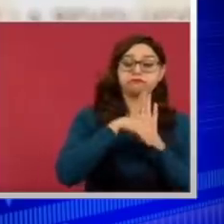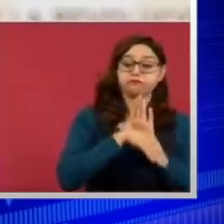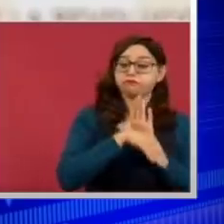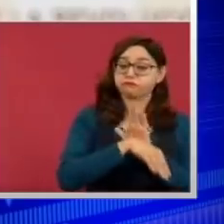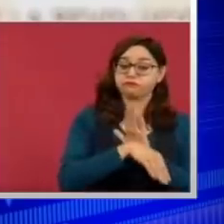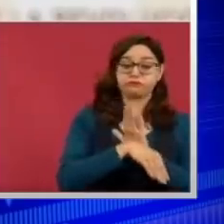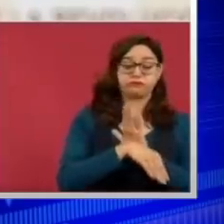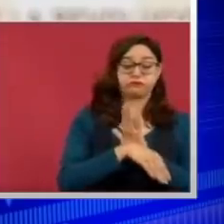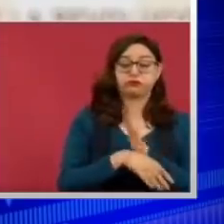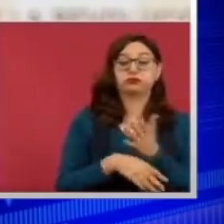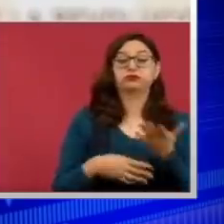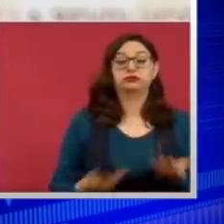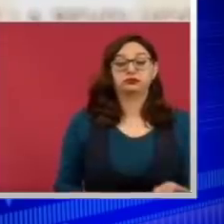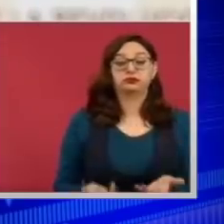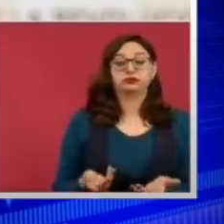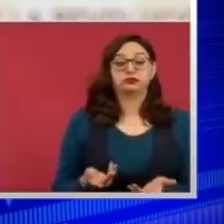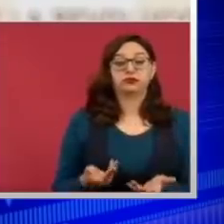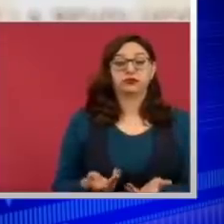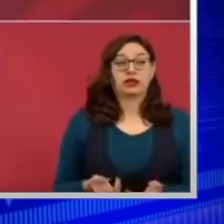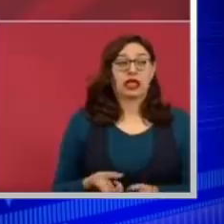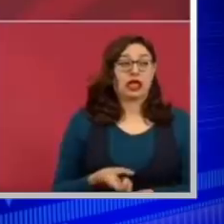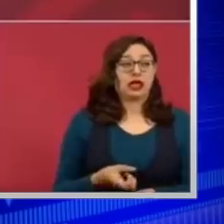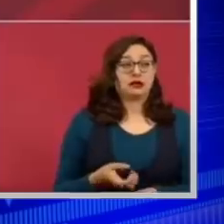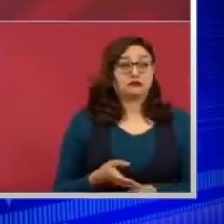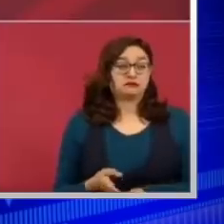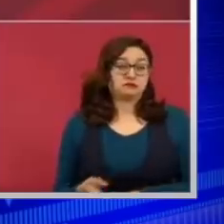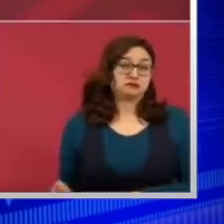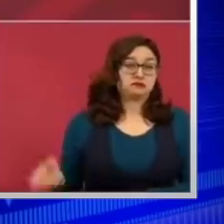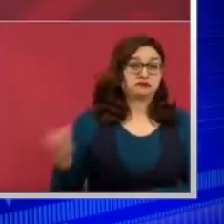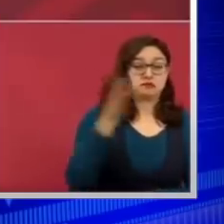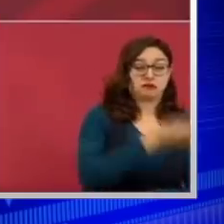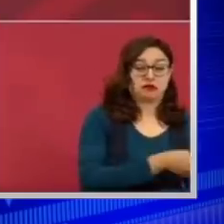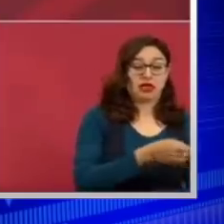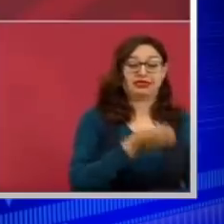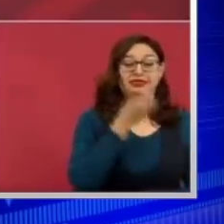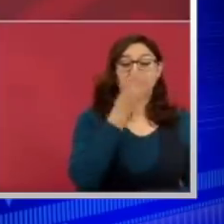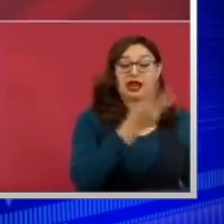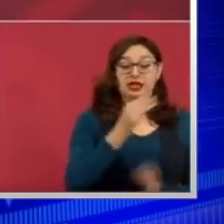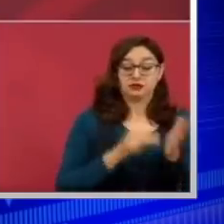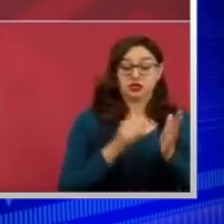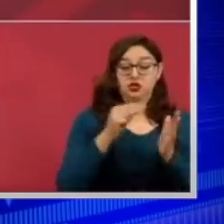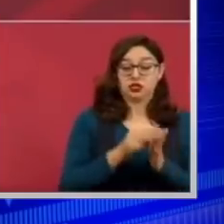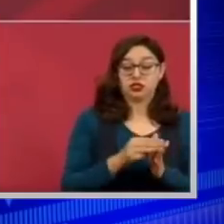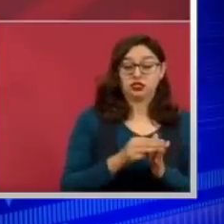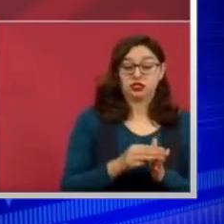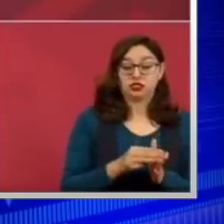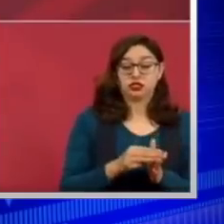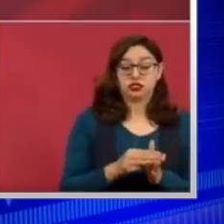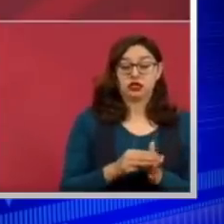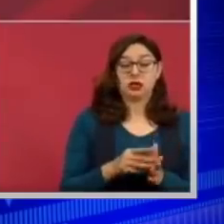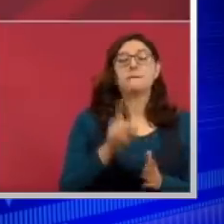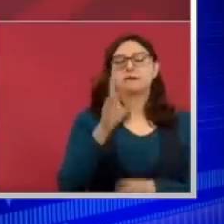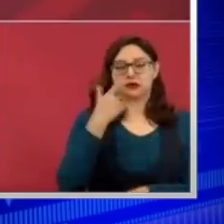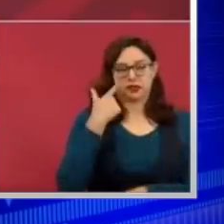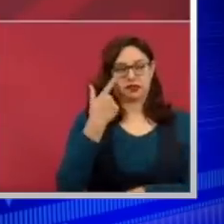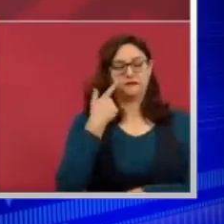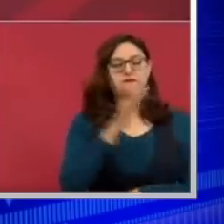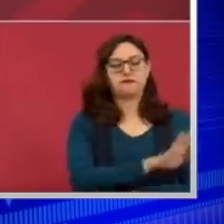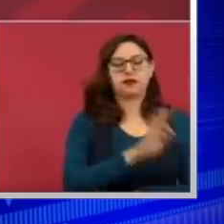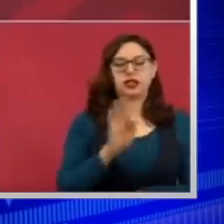de tres millones cuatrocientos mil barriles en 1900